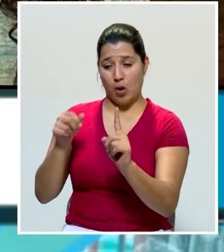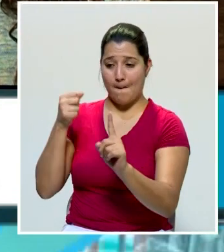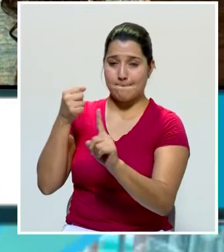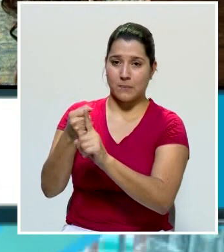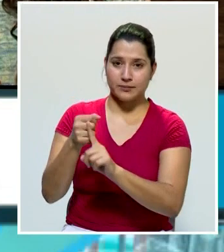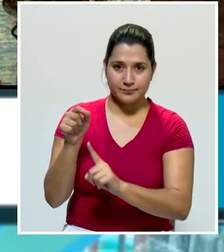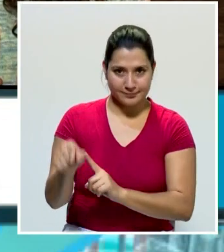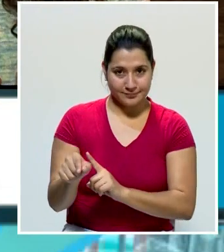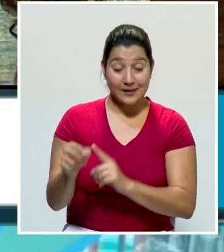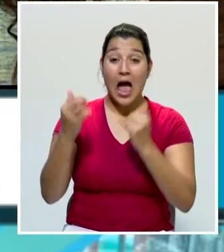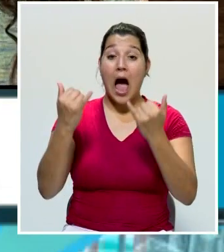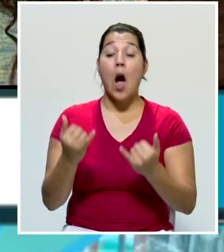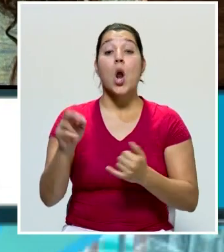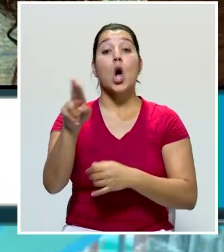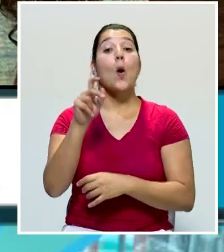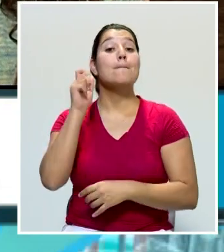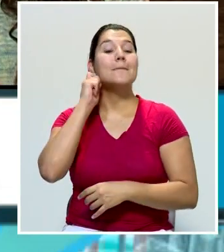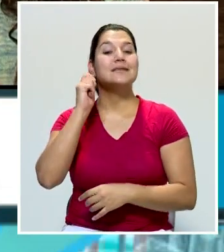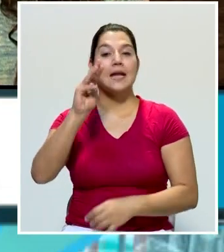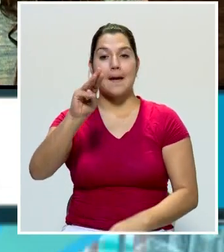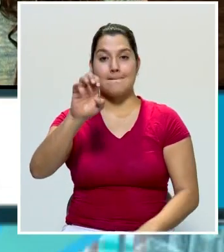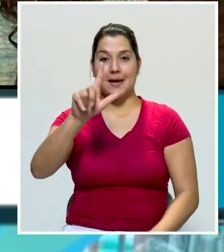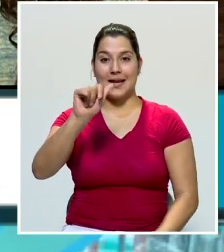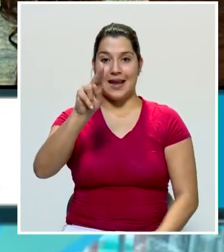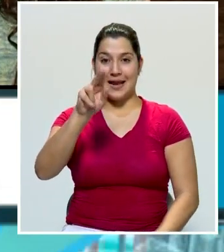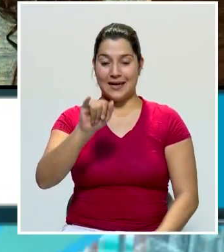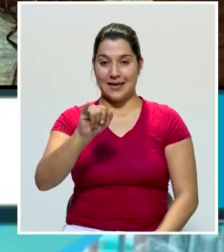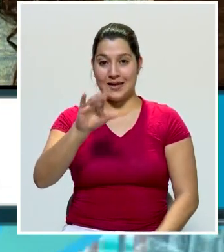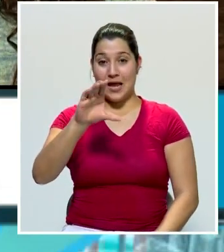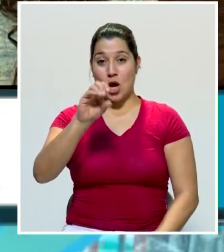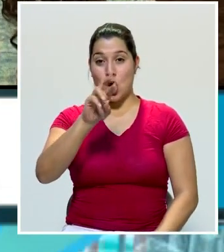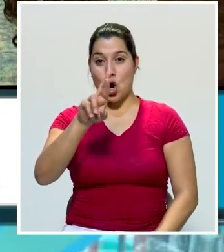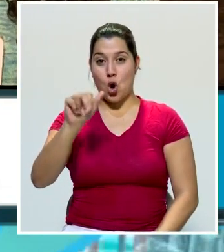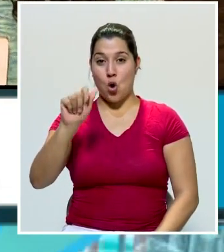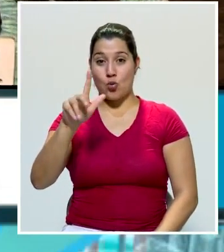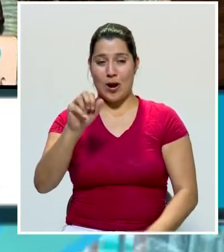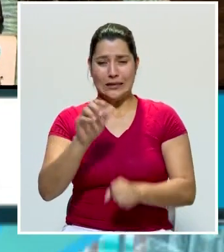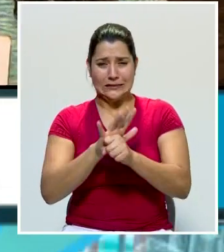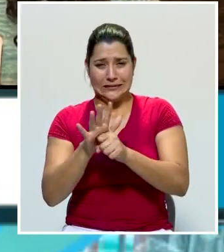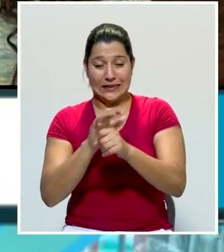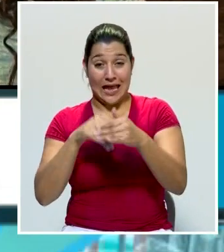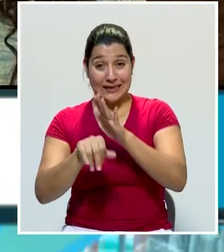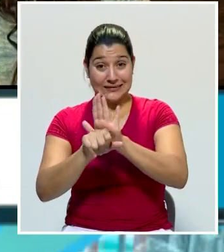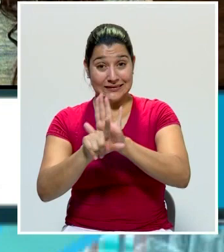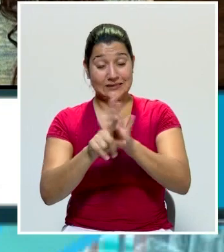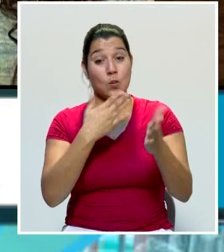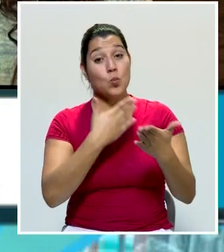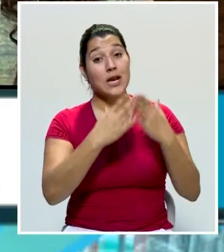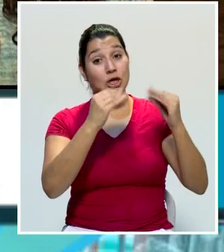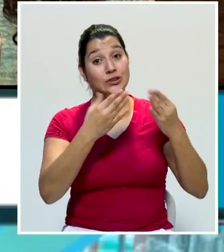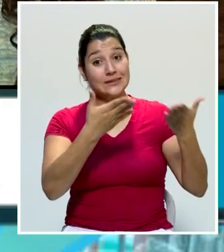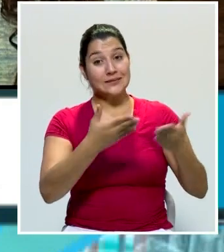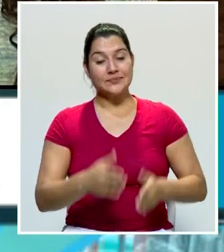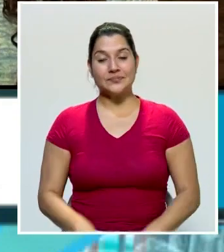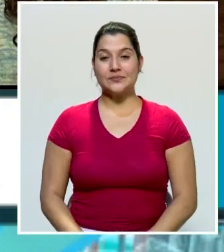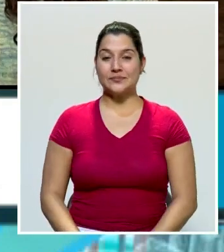Melanie Corrales ha tenido una noche agitada ahí en la Asamblea Legislativa. Adelante, Melanie.